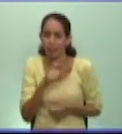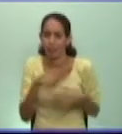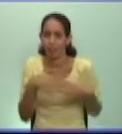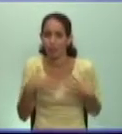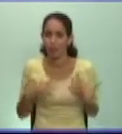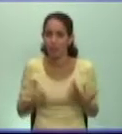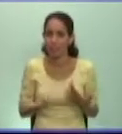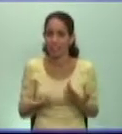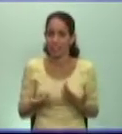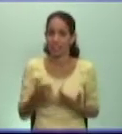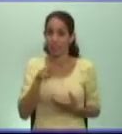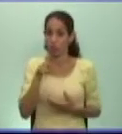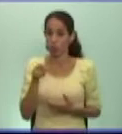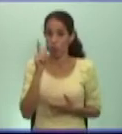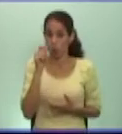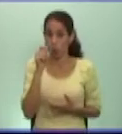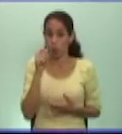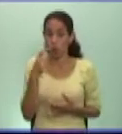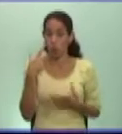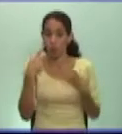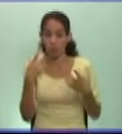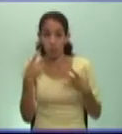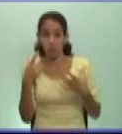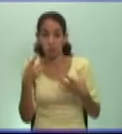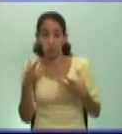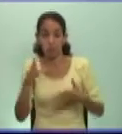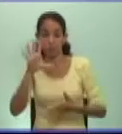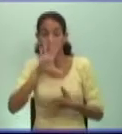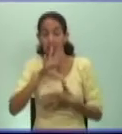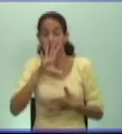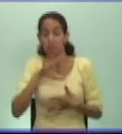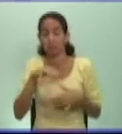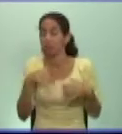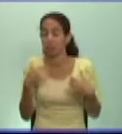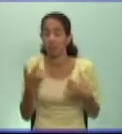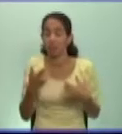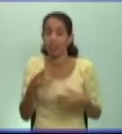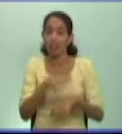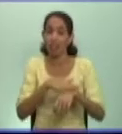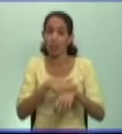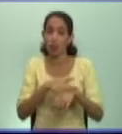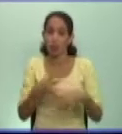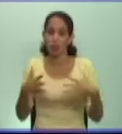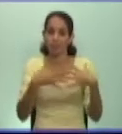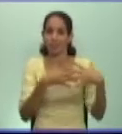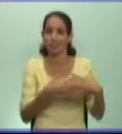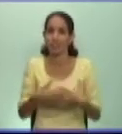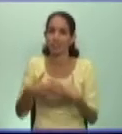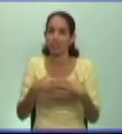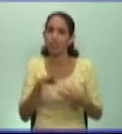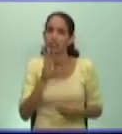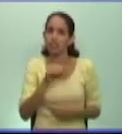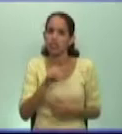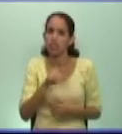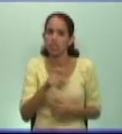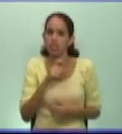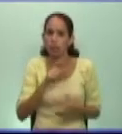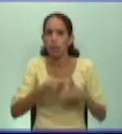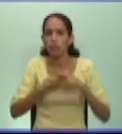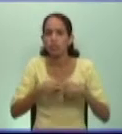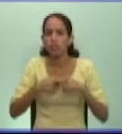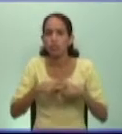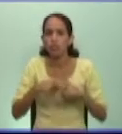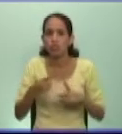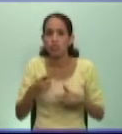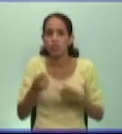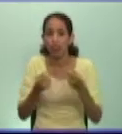grandes políticos norteamericanos, este nuevo presidente, propone inmediatamente buscar una solución a la salida de la crisis. ¿Cuál es la solución? Un